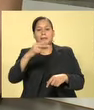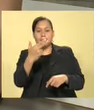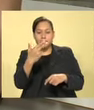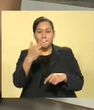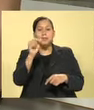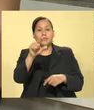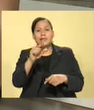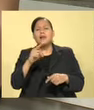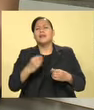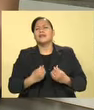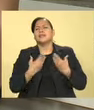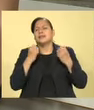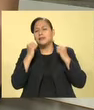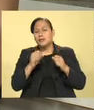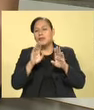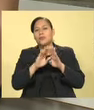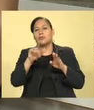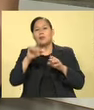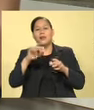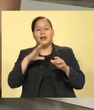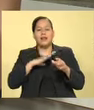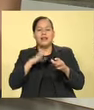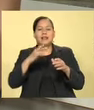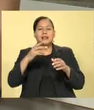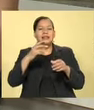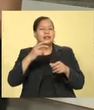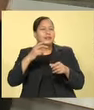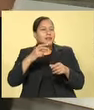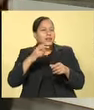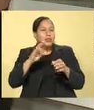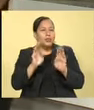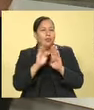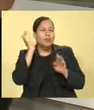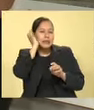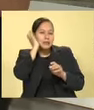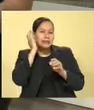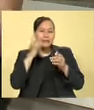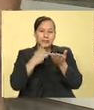Hidalgo. Les va a fascinar porque es una cevichería. Pues qué delicia. Pues mañana ya lo veremos. Para mañana.